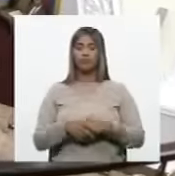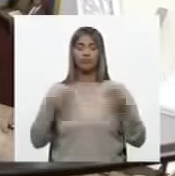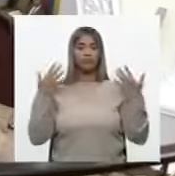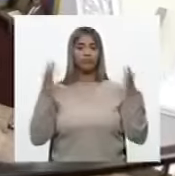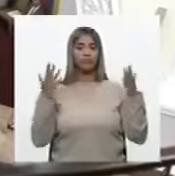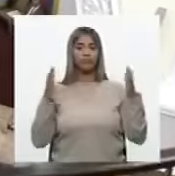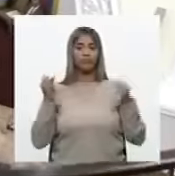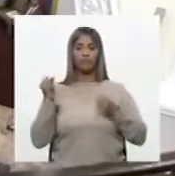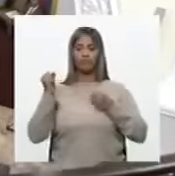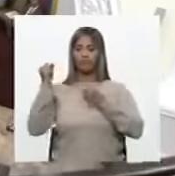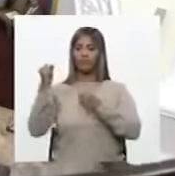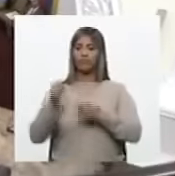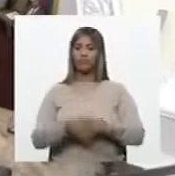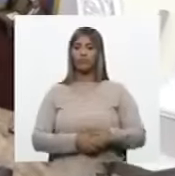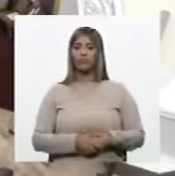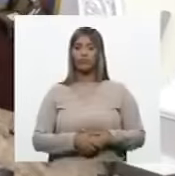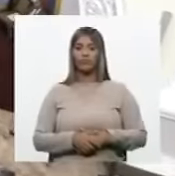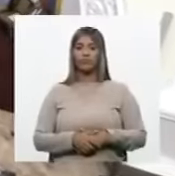¡Venceremos!